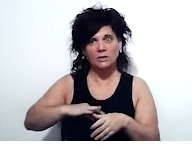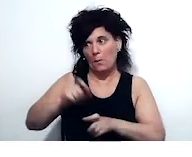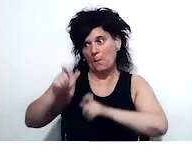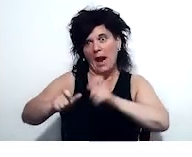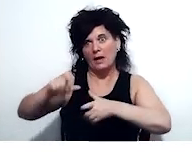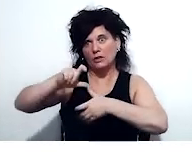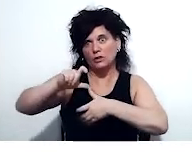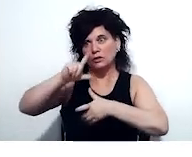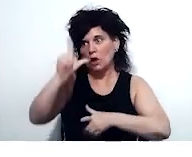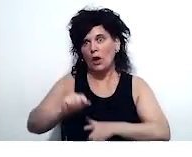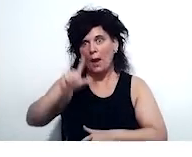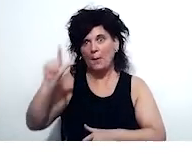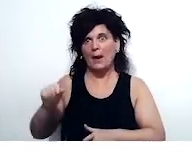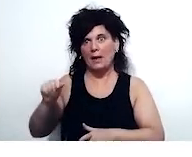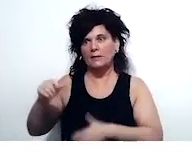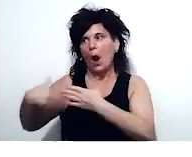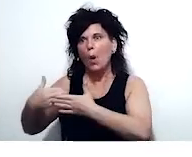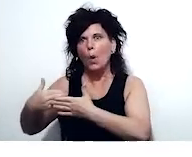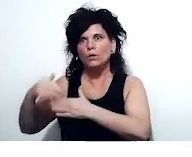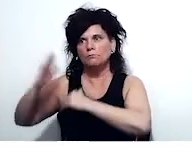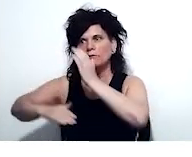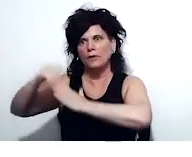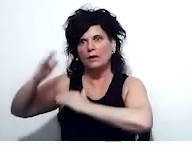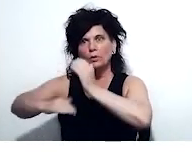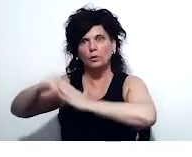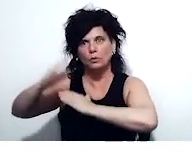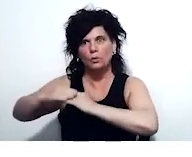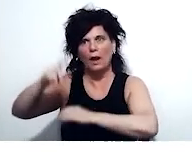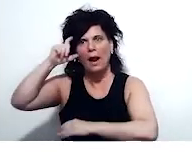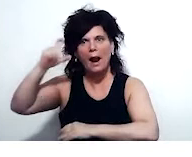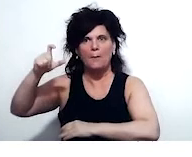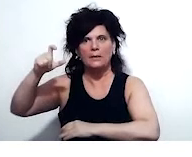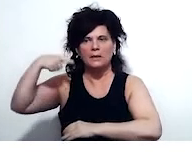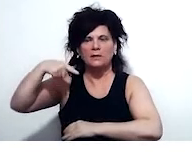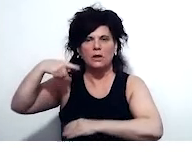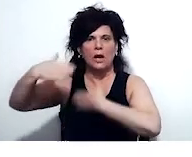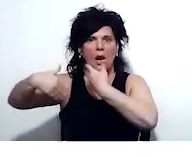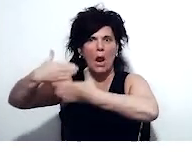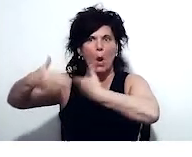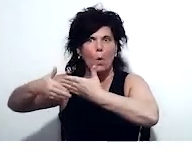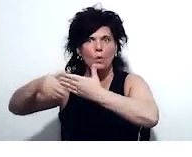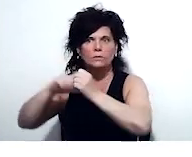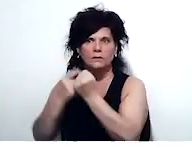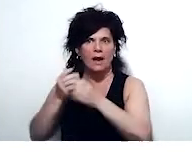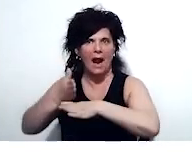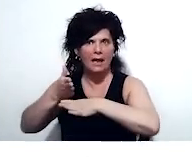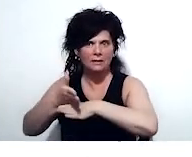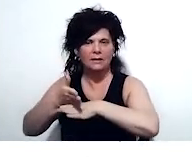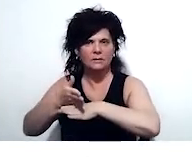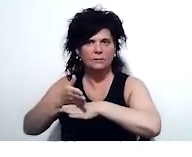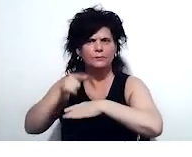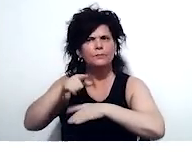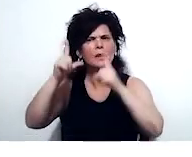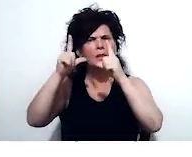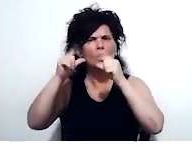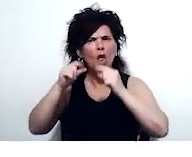personas en los países y el uso de la infraestructura y la capacitación de las personas que usan esta infraestructura y este acceso a Internet.